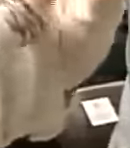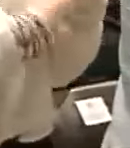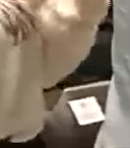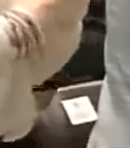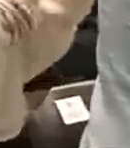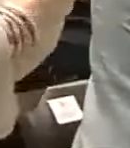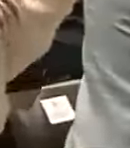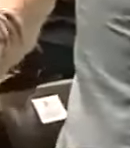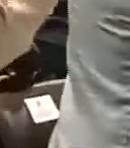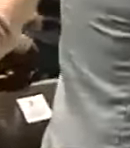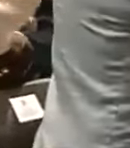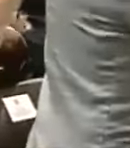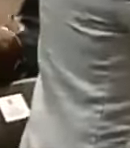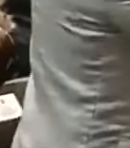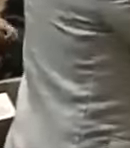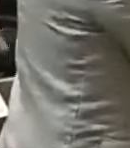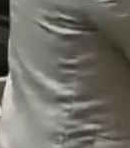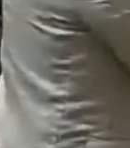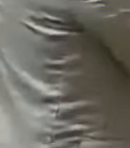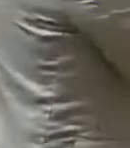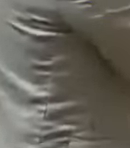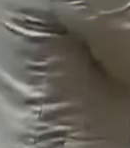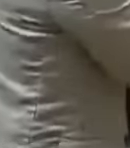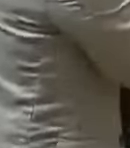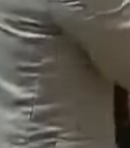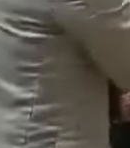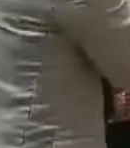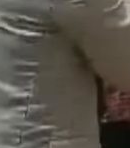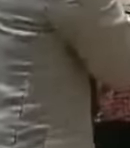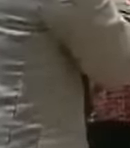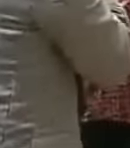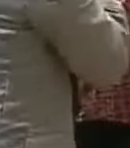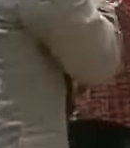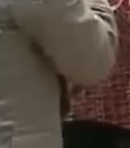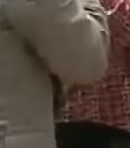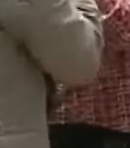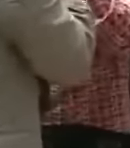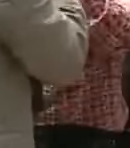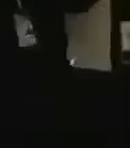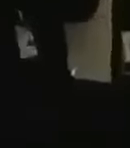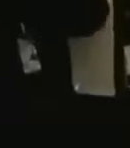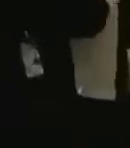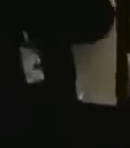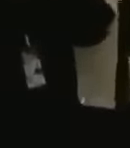La valentía, el coraje, la inteligencia, la sabiduría,